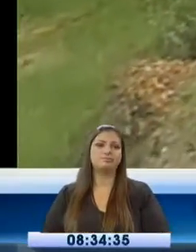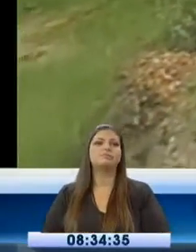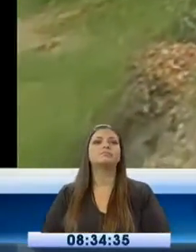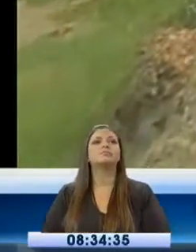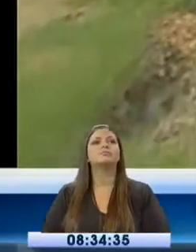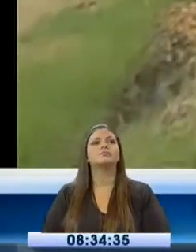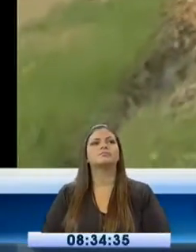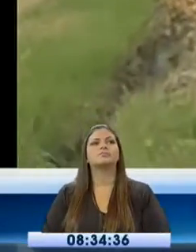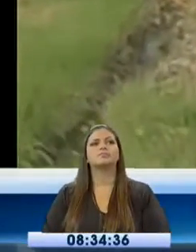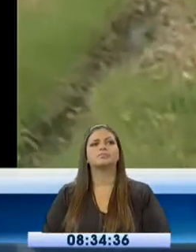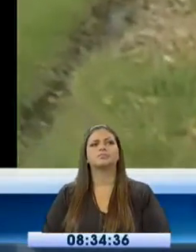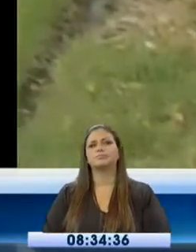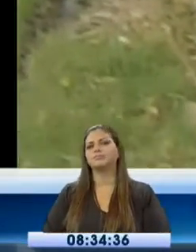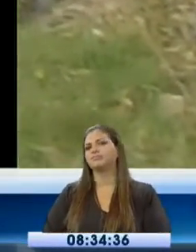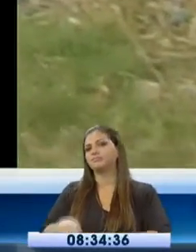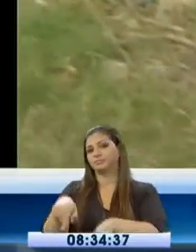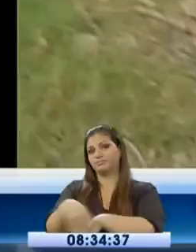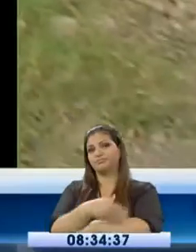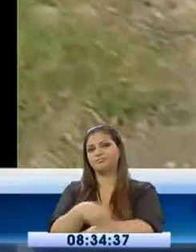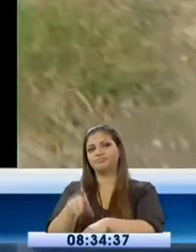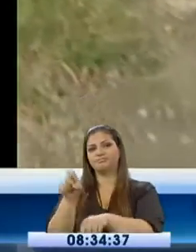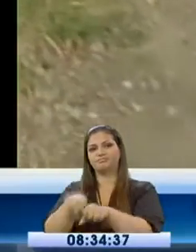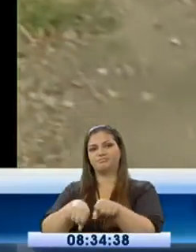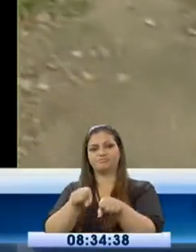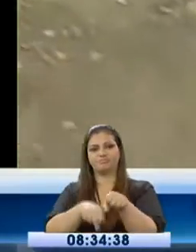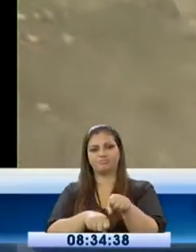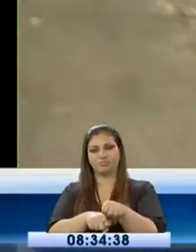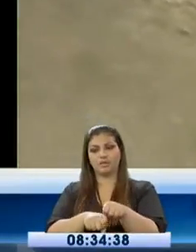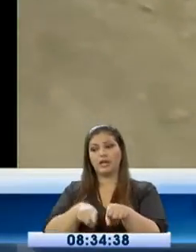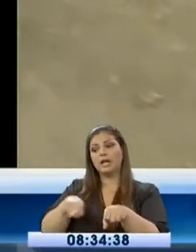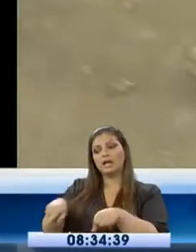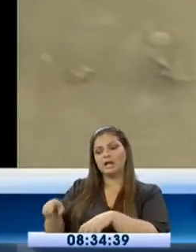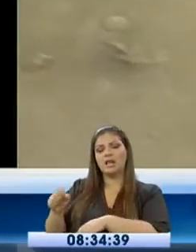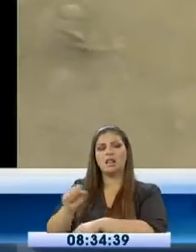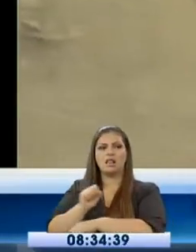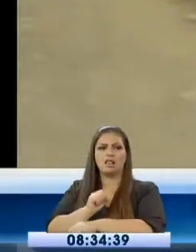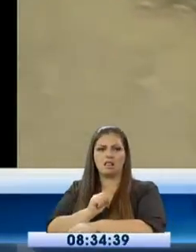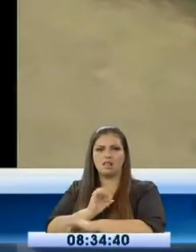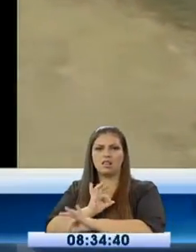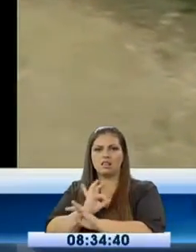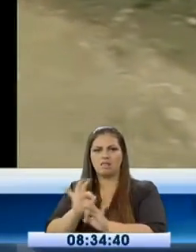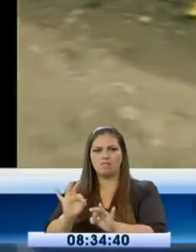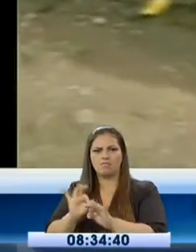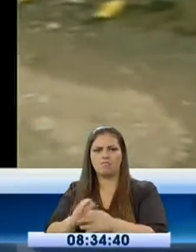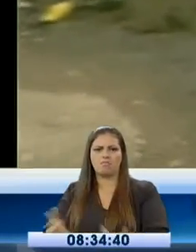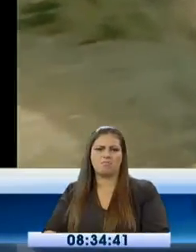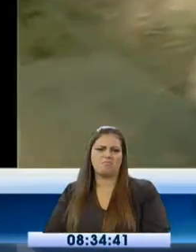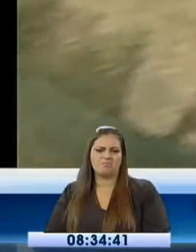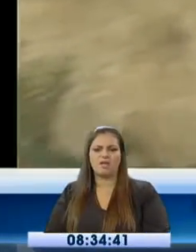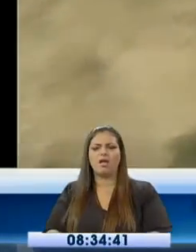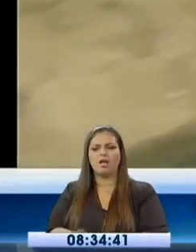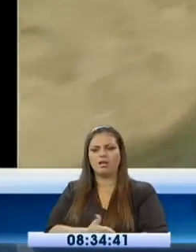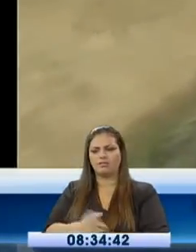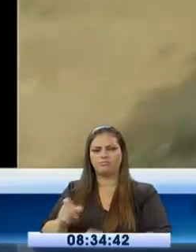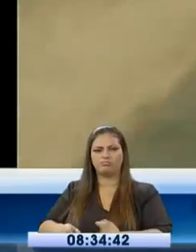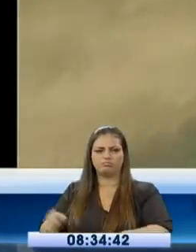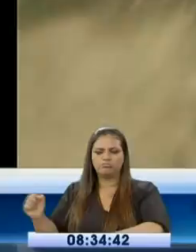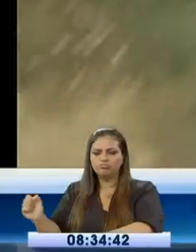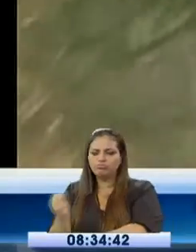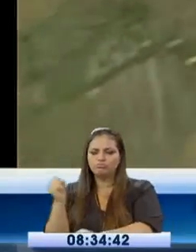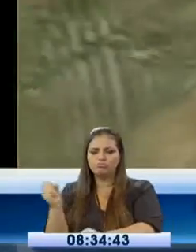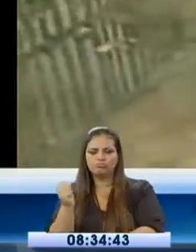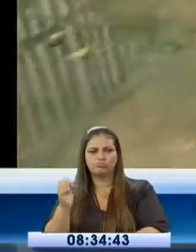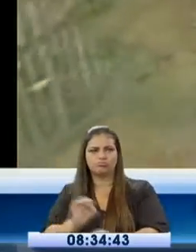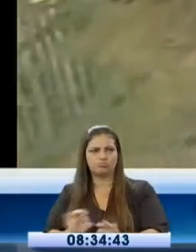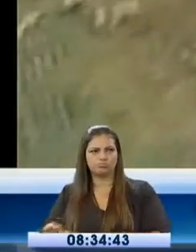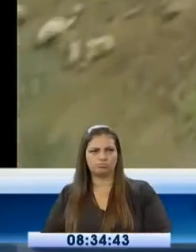ahí. Y si te ve limpio por aquí, porque la comunidad mismo limpia. Pero de ahí que nos vengan a ayudar a limpiar, no. No